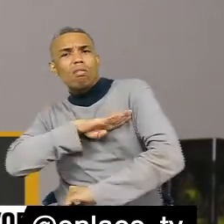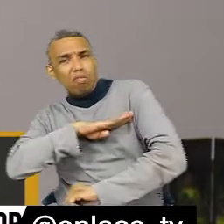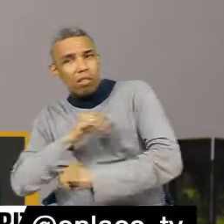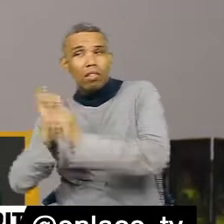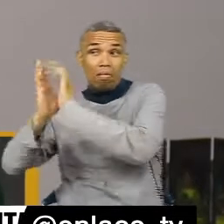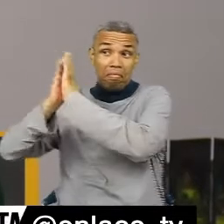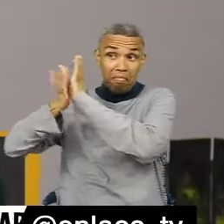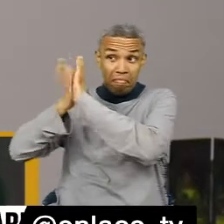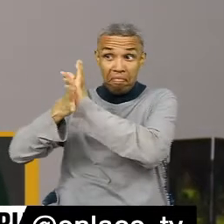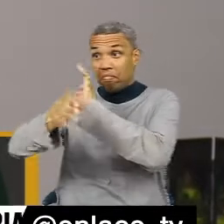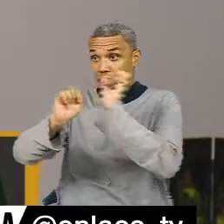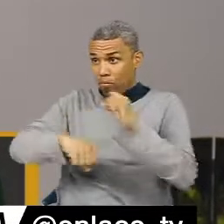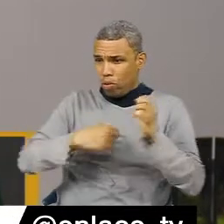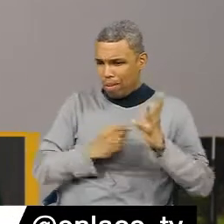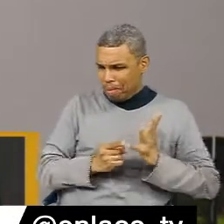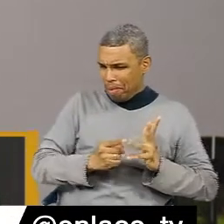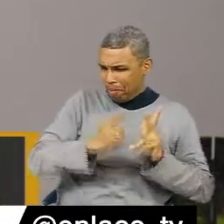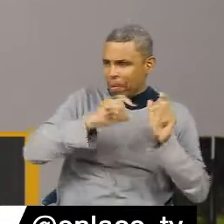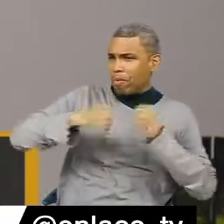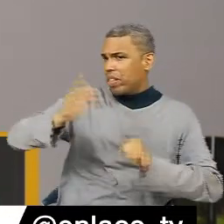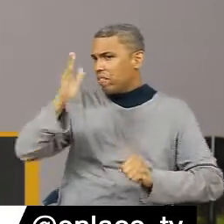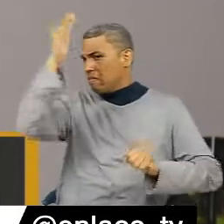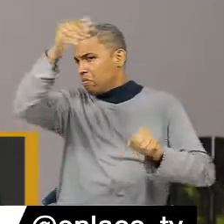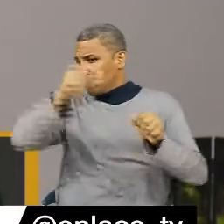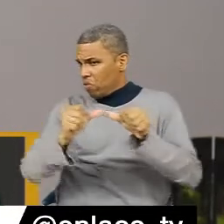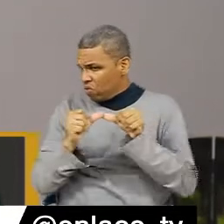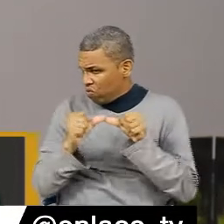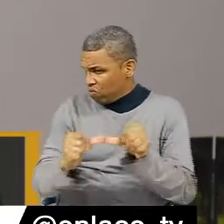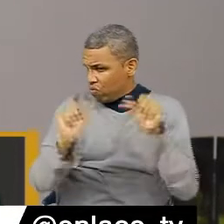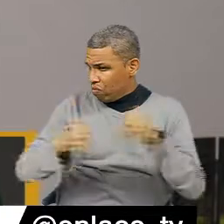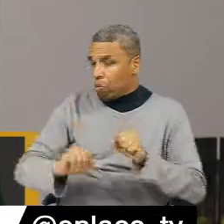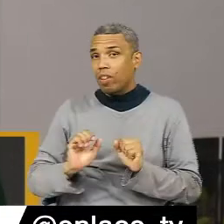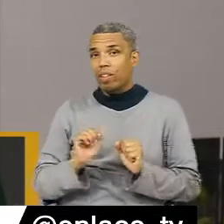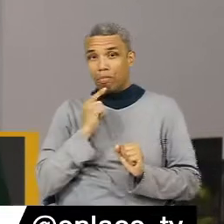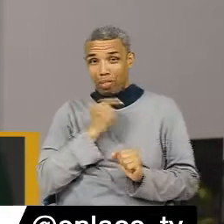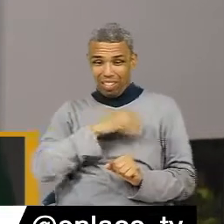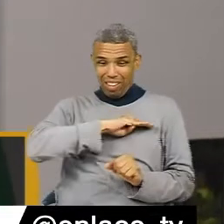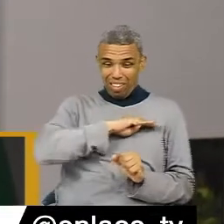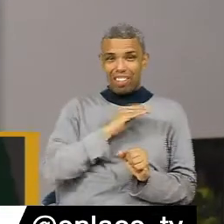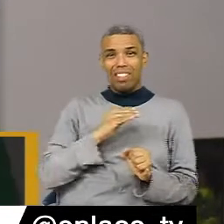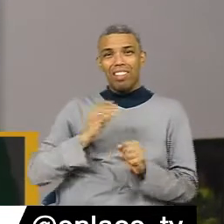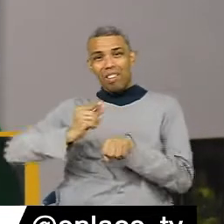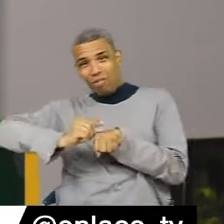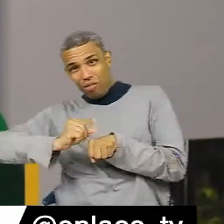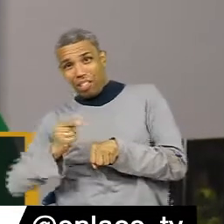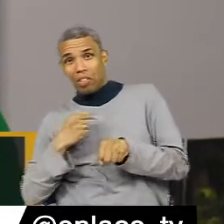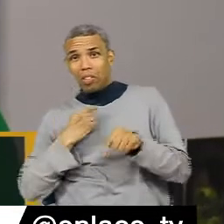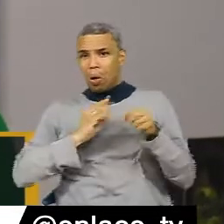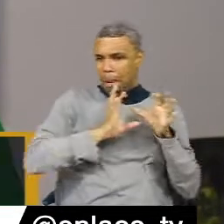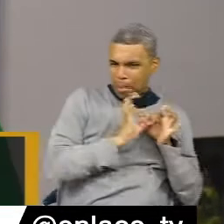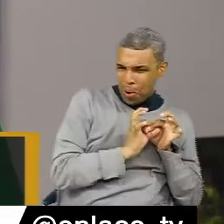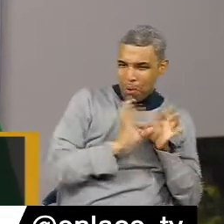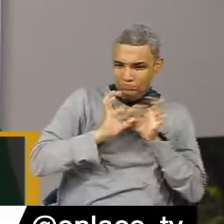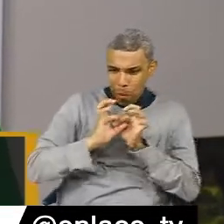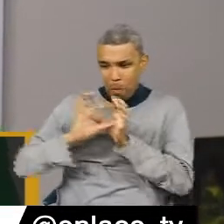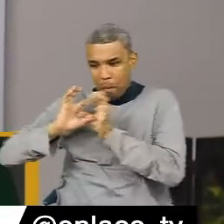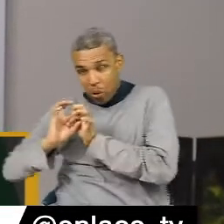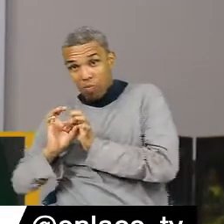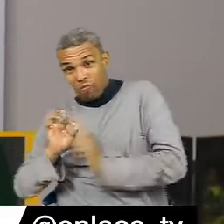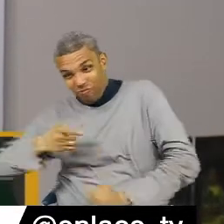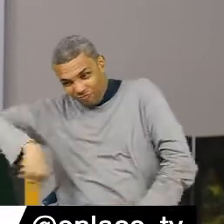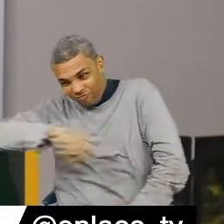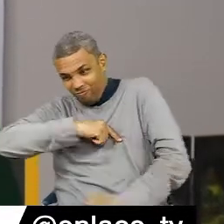poder generar una sinergia entre los emprendimientos, la alcaldía, la academia, y esa es la importancia de desarrollar este evento en Barranca Bermeja, que Barranca